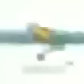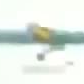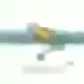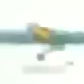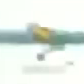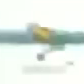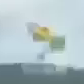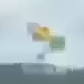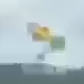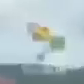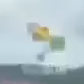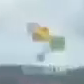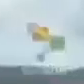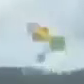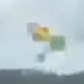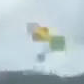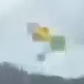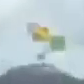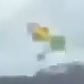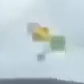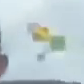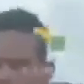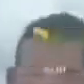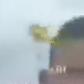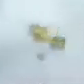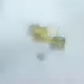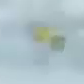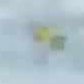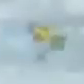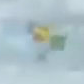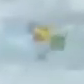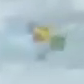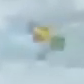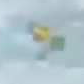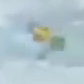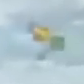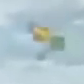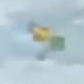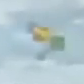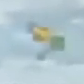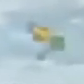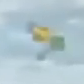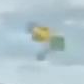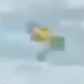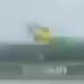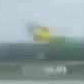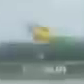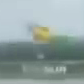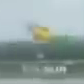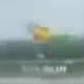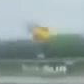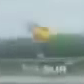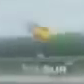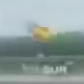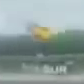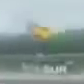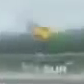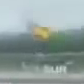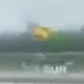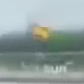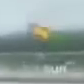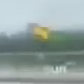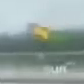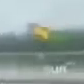Los que se van por Chalana tardan dos días navegando por el río hasta llegar a Puerto Ayacucho, la capital del estado Amazonas.